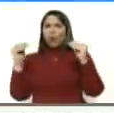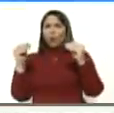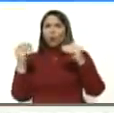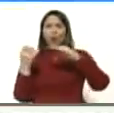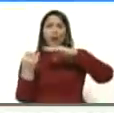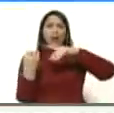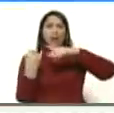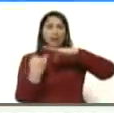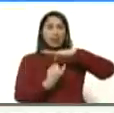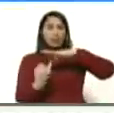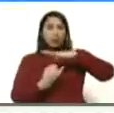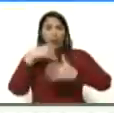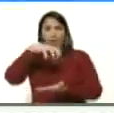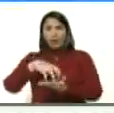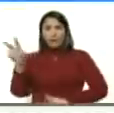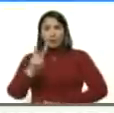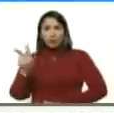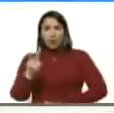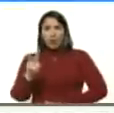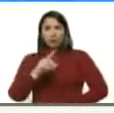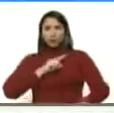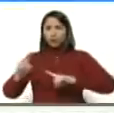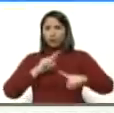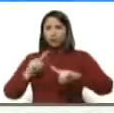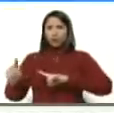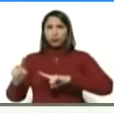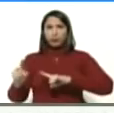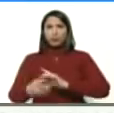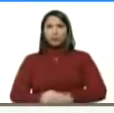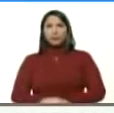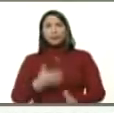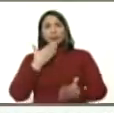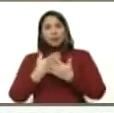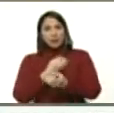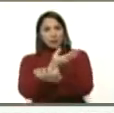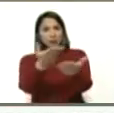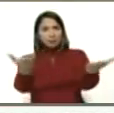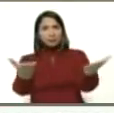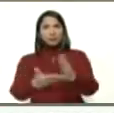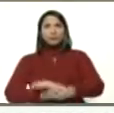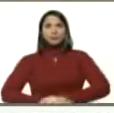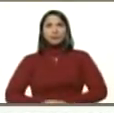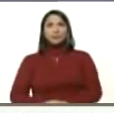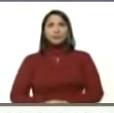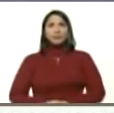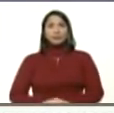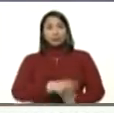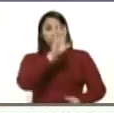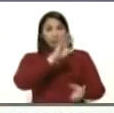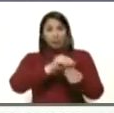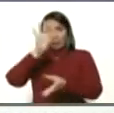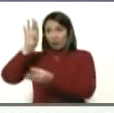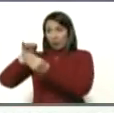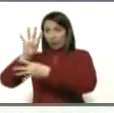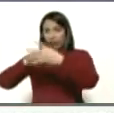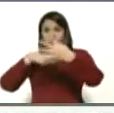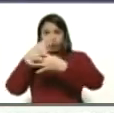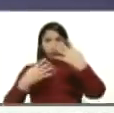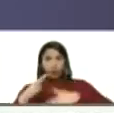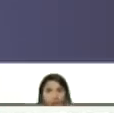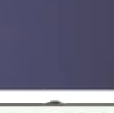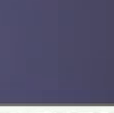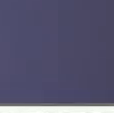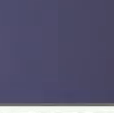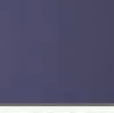del Estado venezolano están actuando en consecuencia. Muchísimas gracias. Detallada la cronología que hasta ahora ofrece la